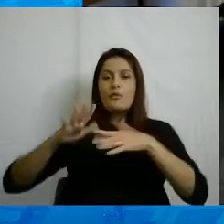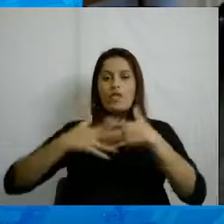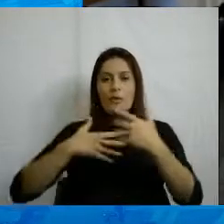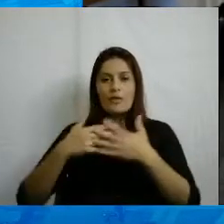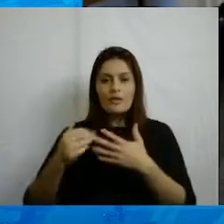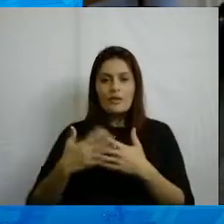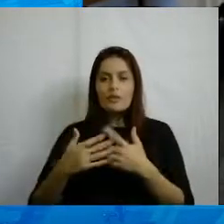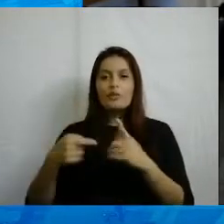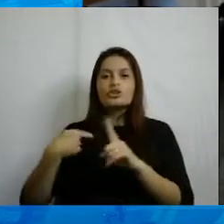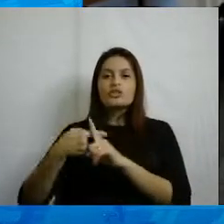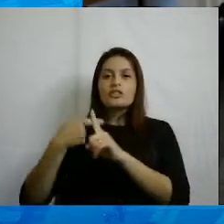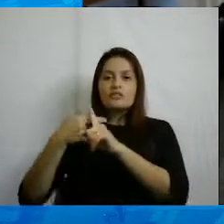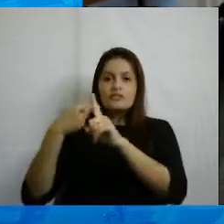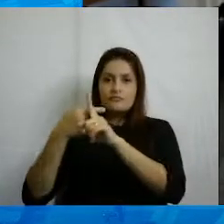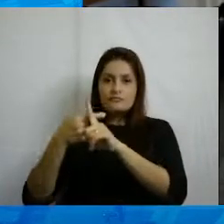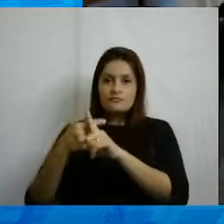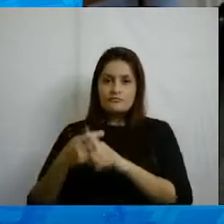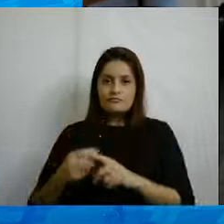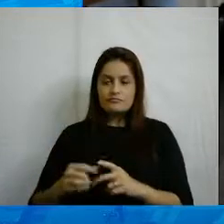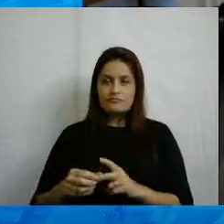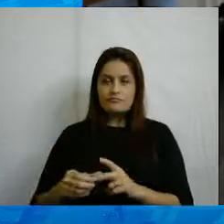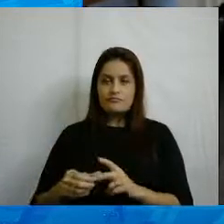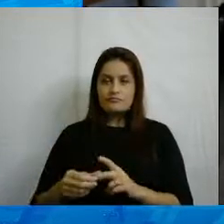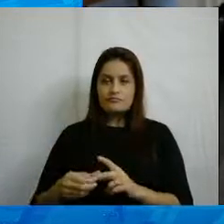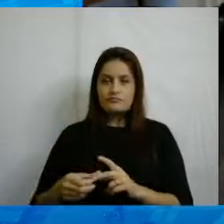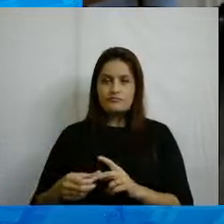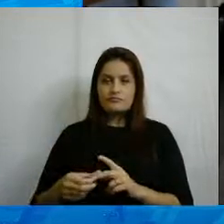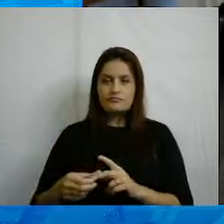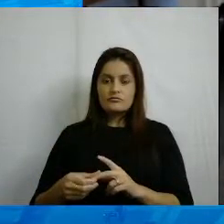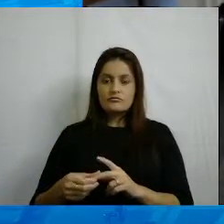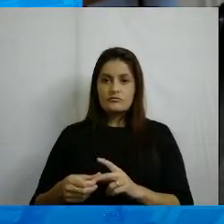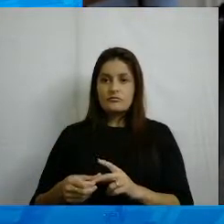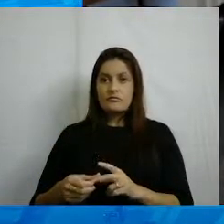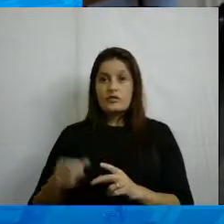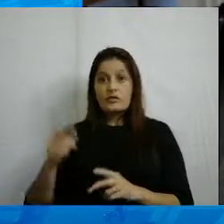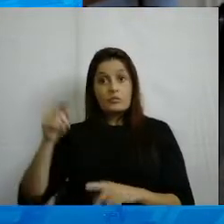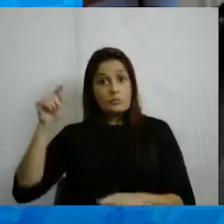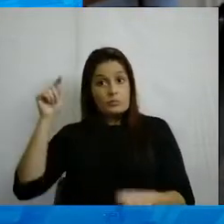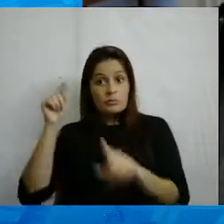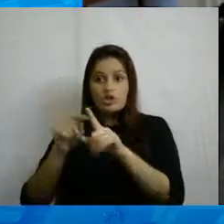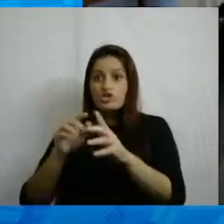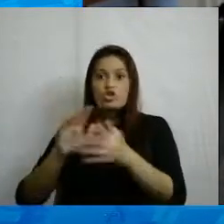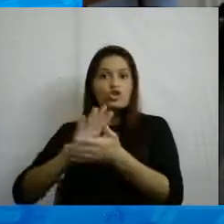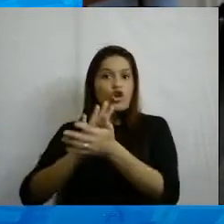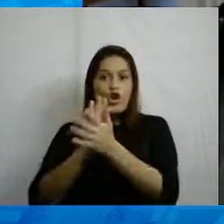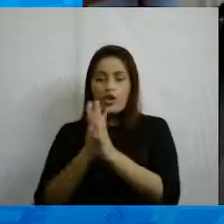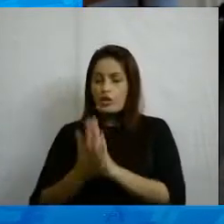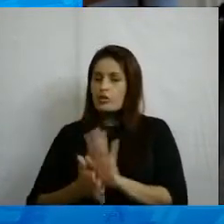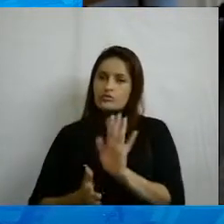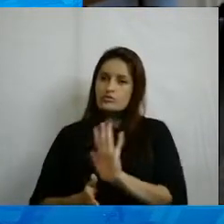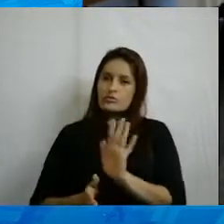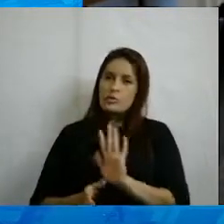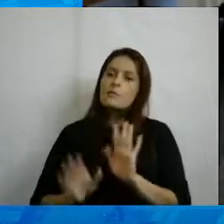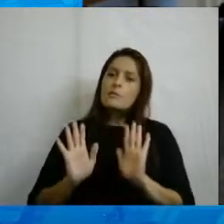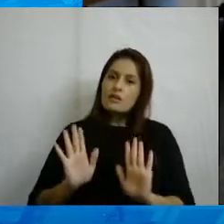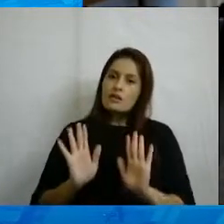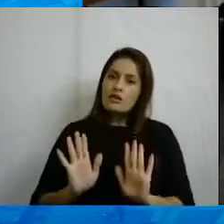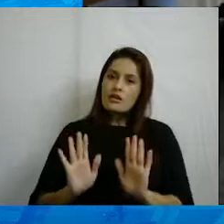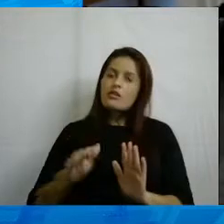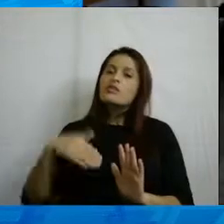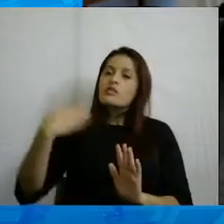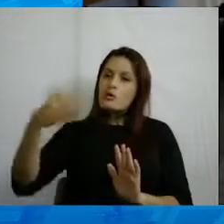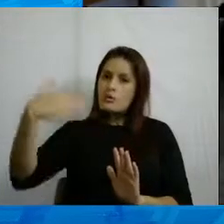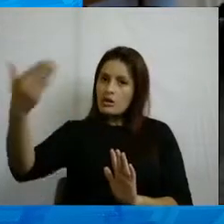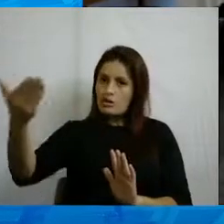Ahora, no hemos proyectado aún el tener la totalidad de la flota con vehículo eléctrico, eso es algo que se debe analizar